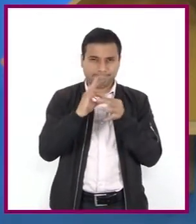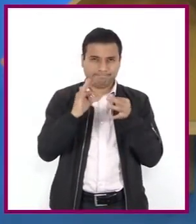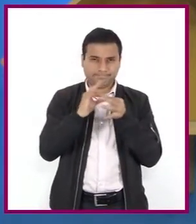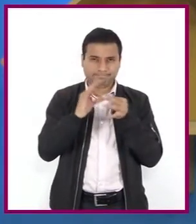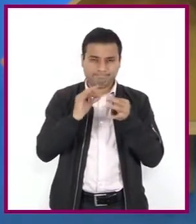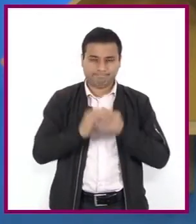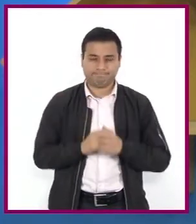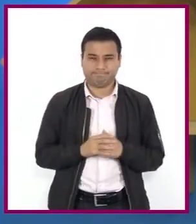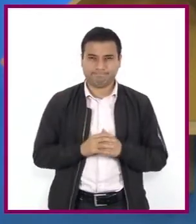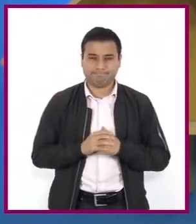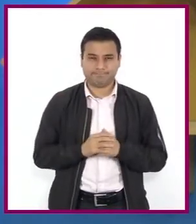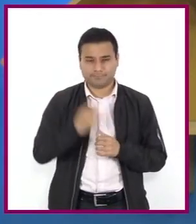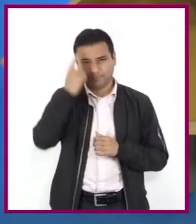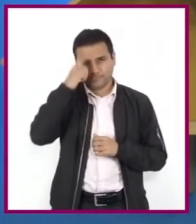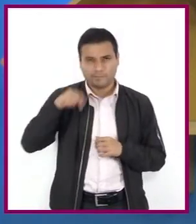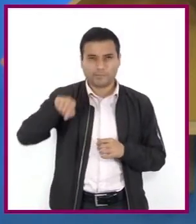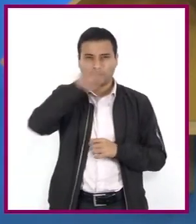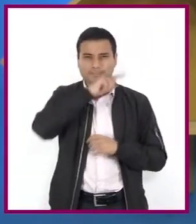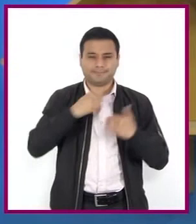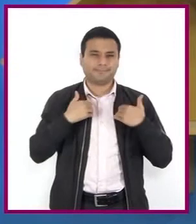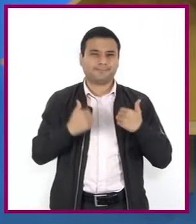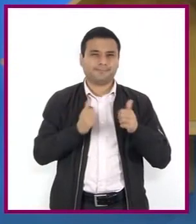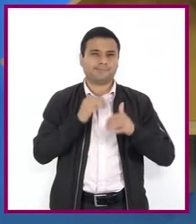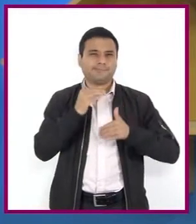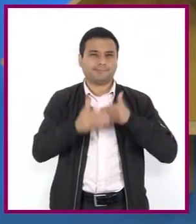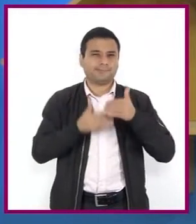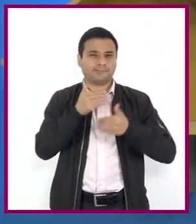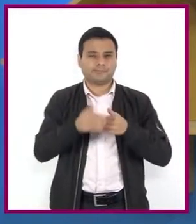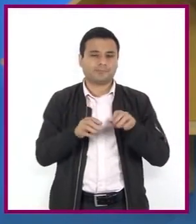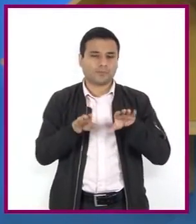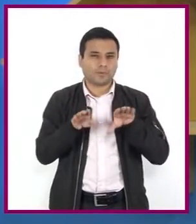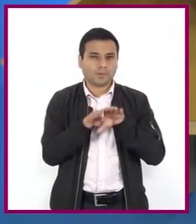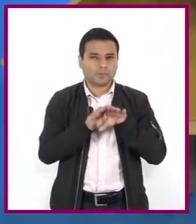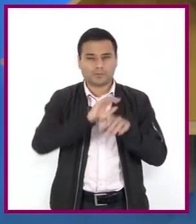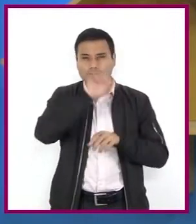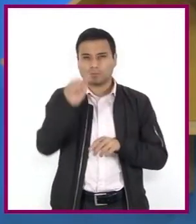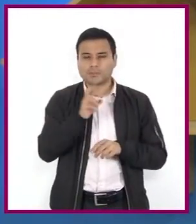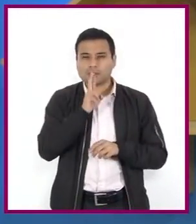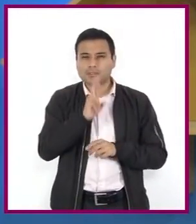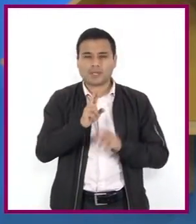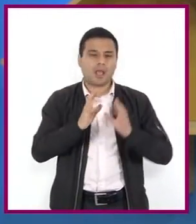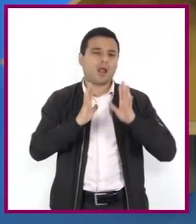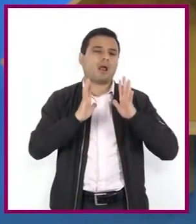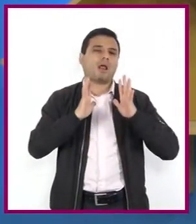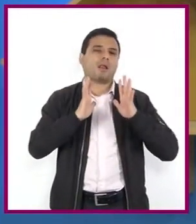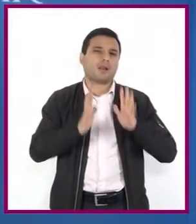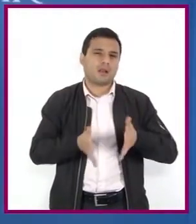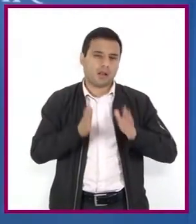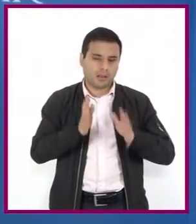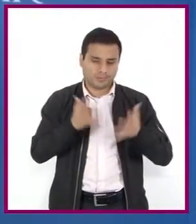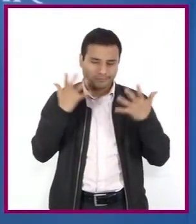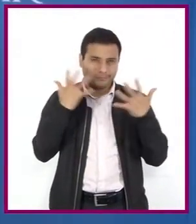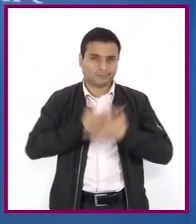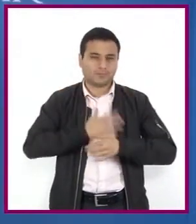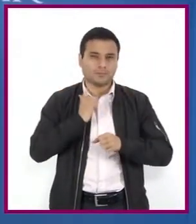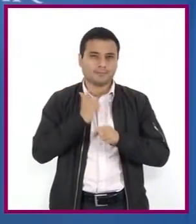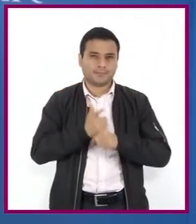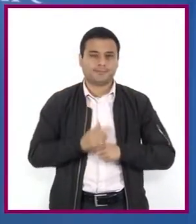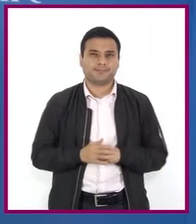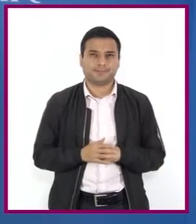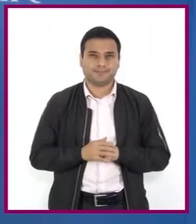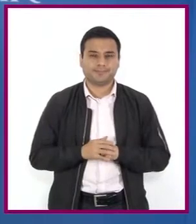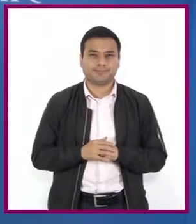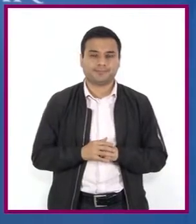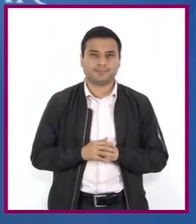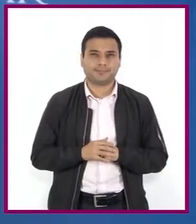graficar para entender el proceso y podamos visualizar los resultados en la hoja de cálculo. El primer